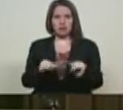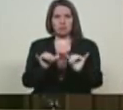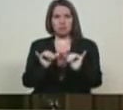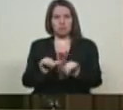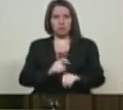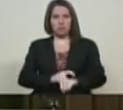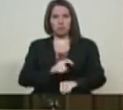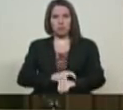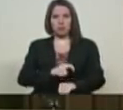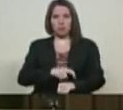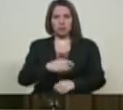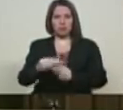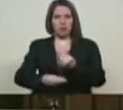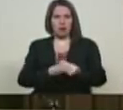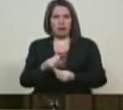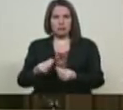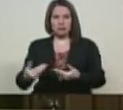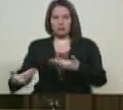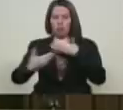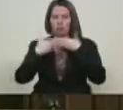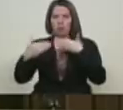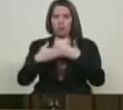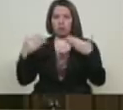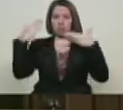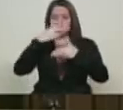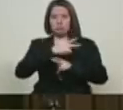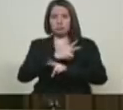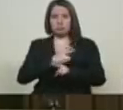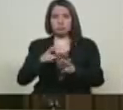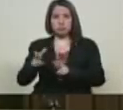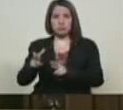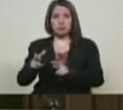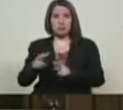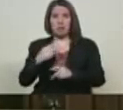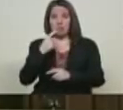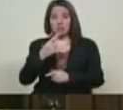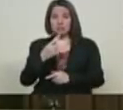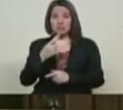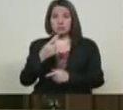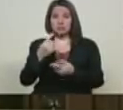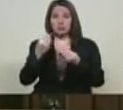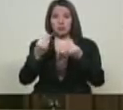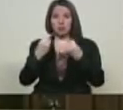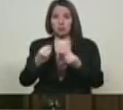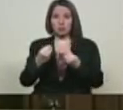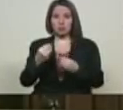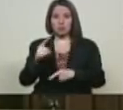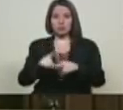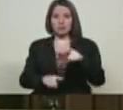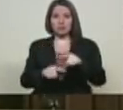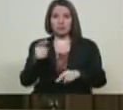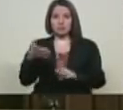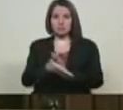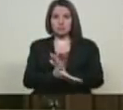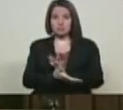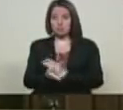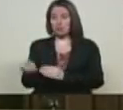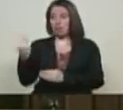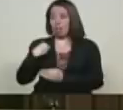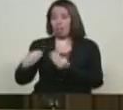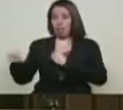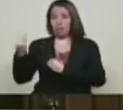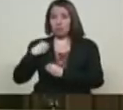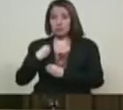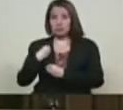del atentado terrorista, han confesado que todos fueron ubicados, convocados